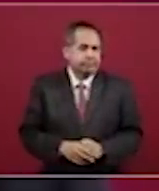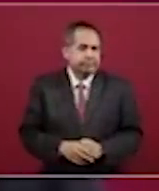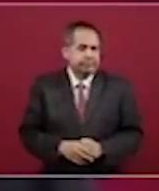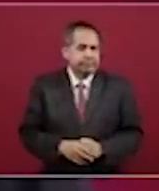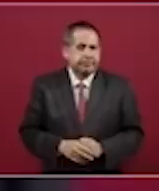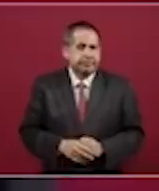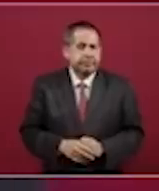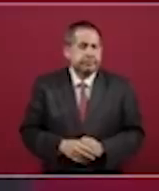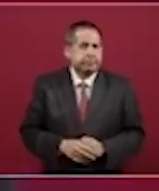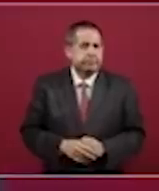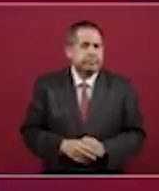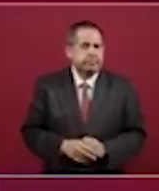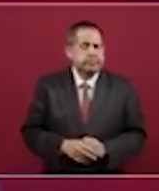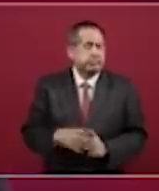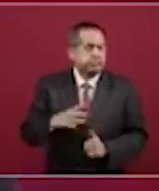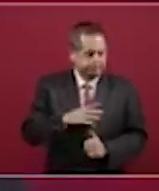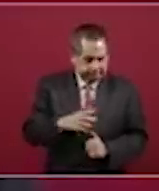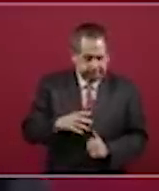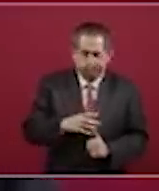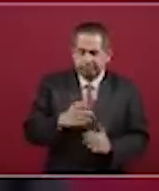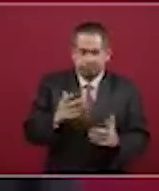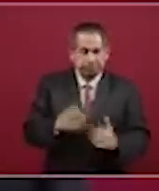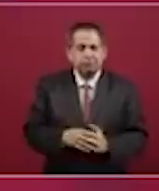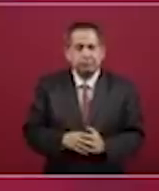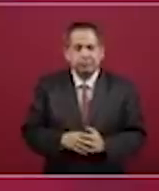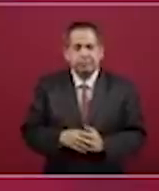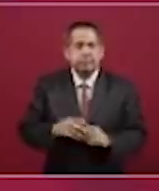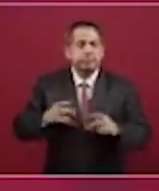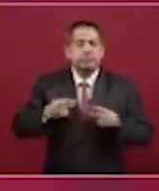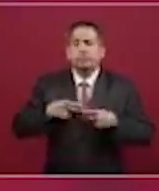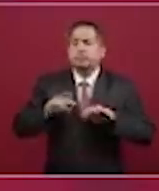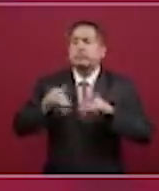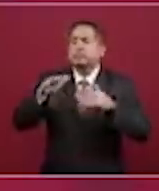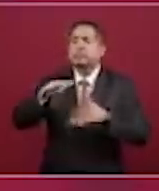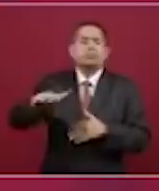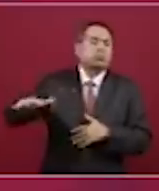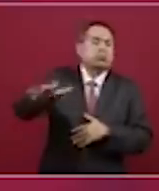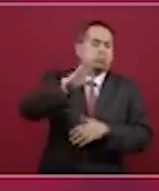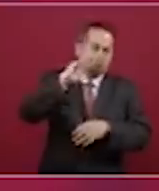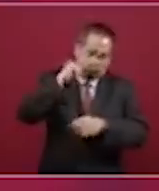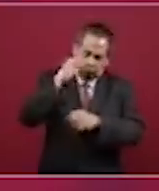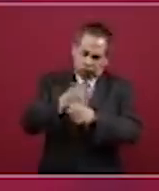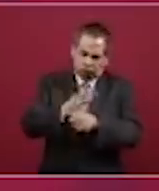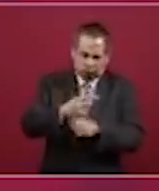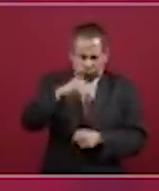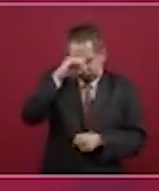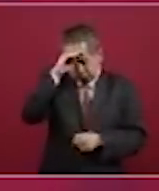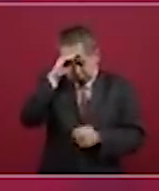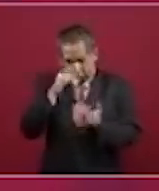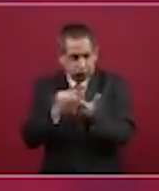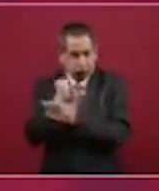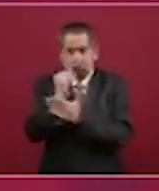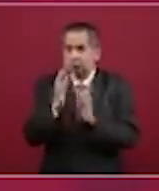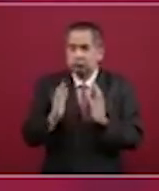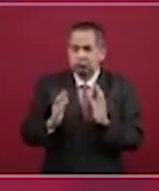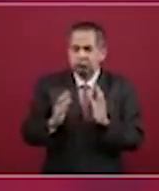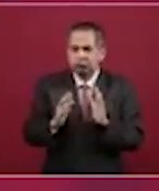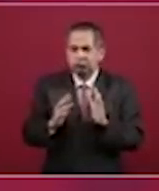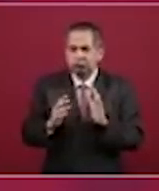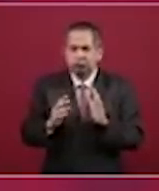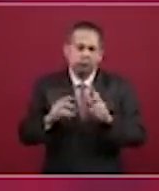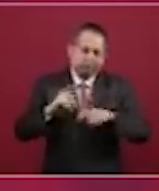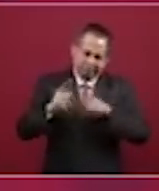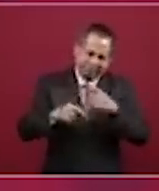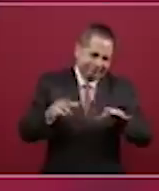Hay una voluntad colectiva dispuesta a llevar a cabo